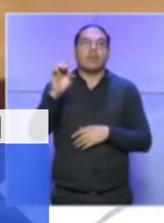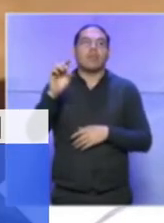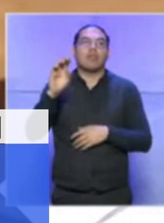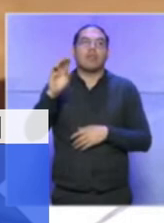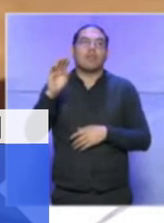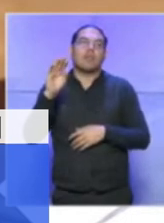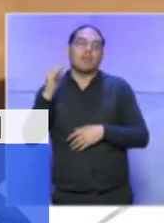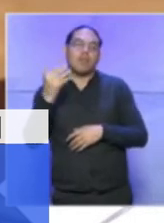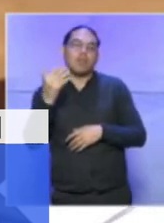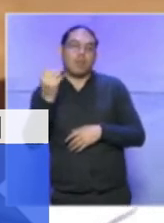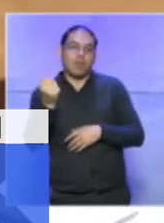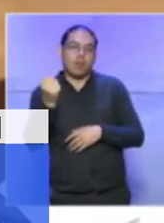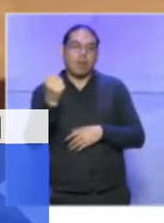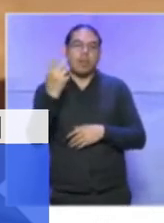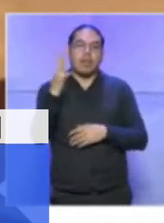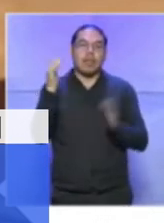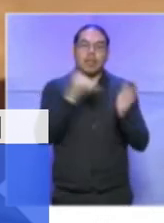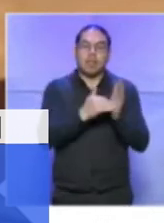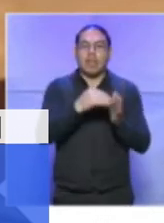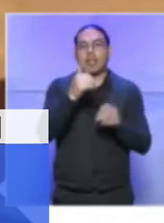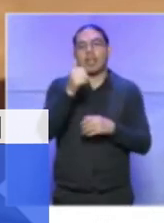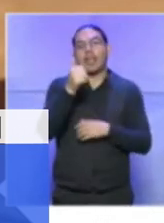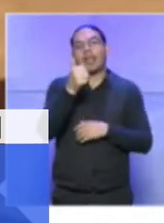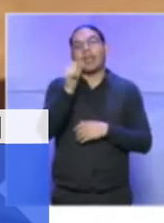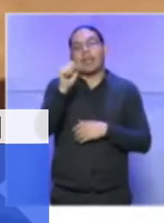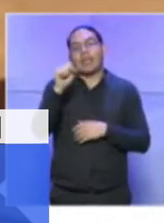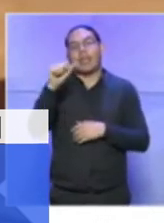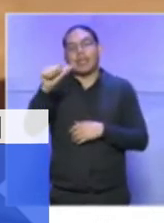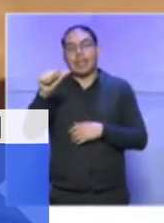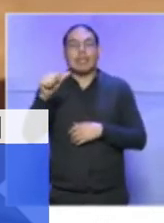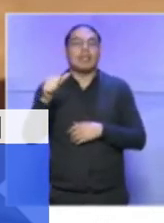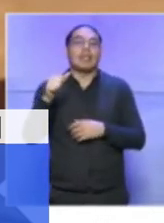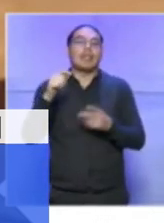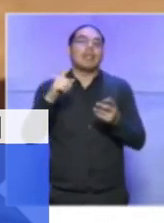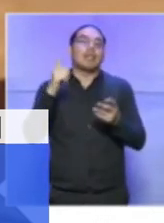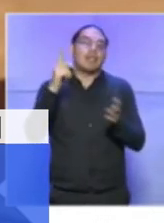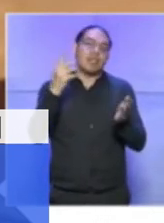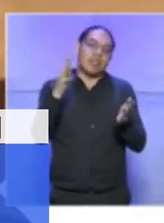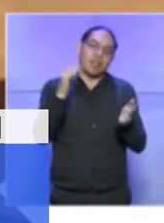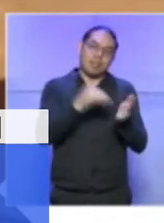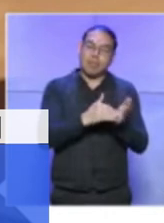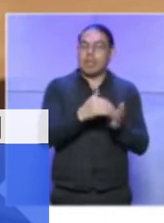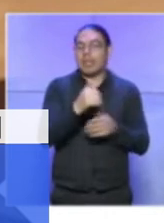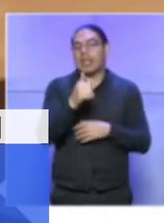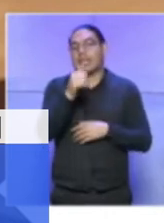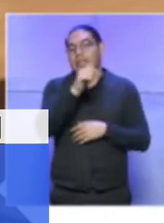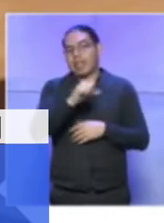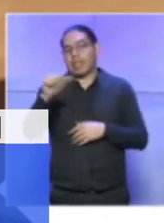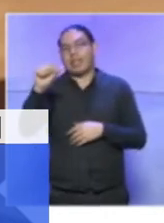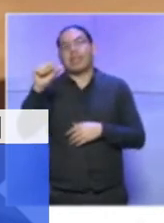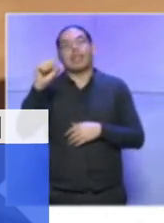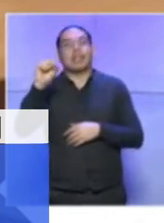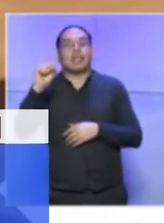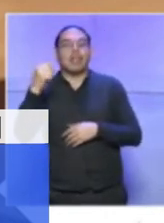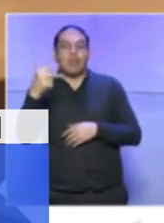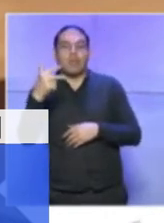7459 10,66 a 10,68 10,84